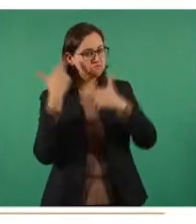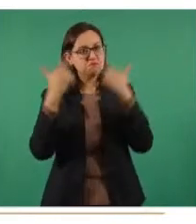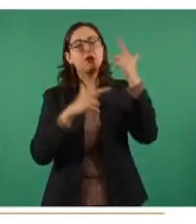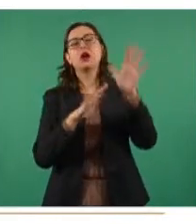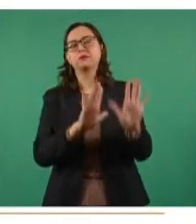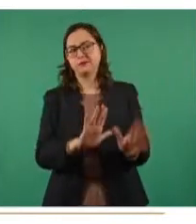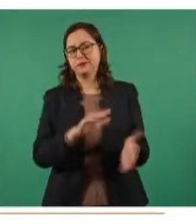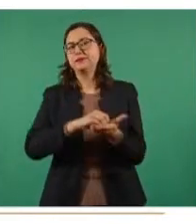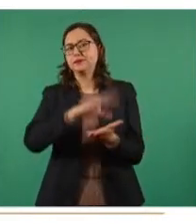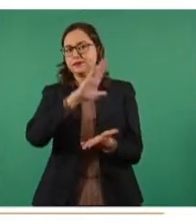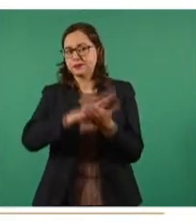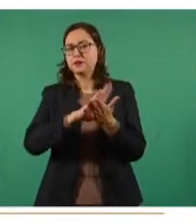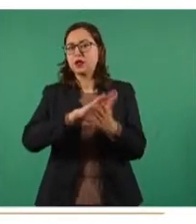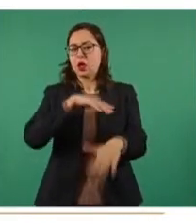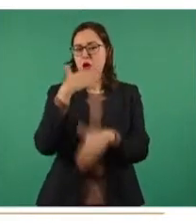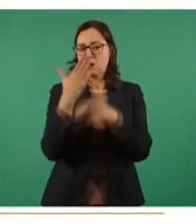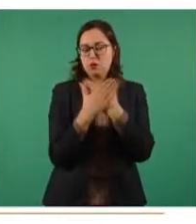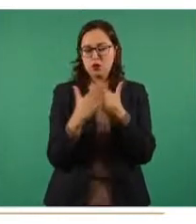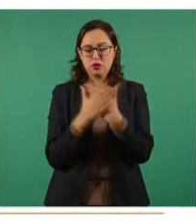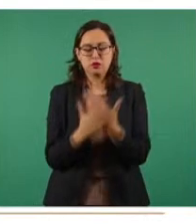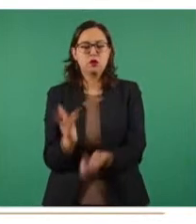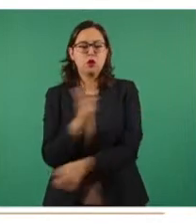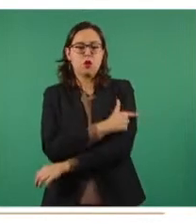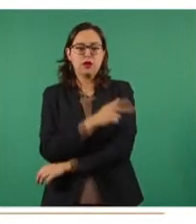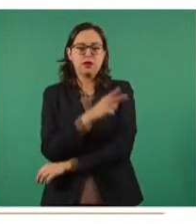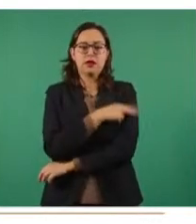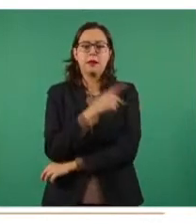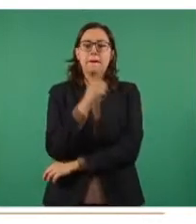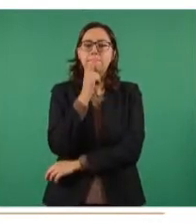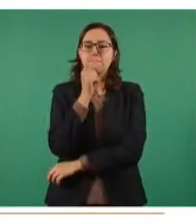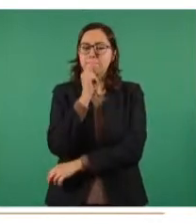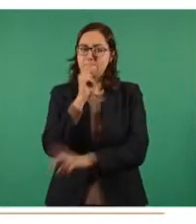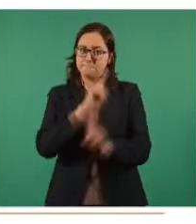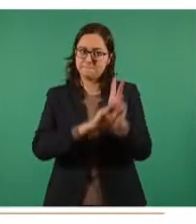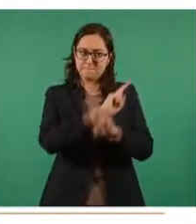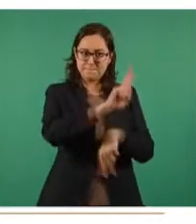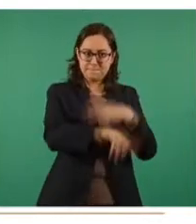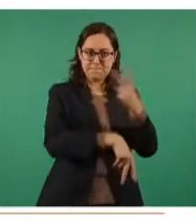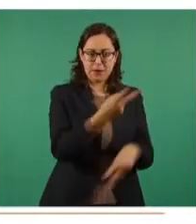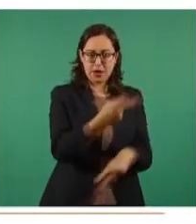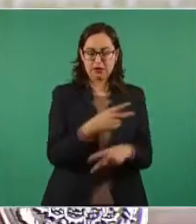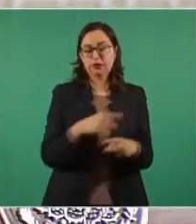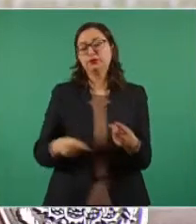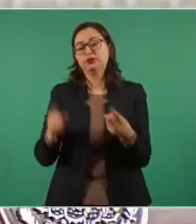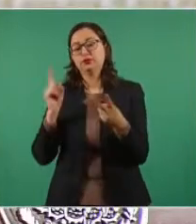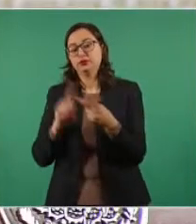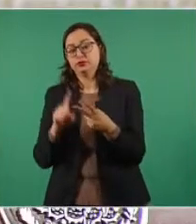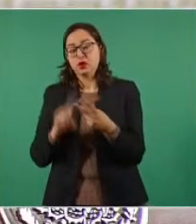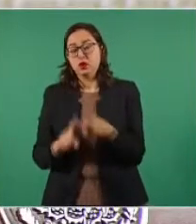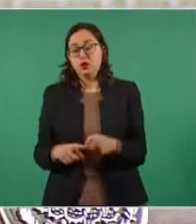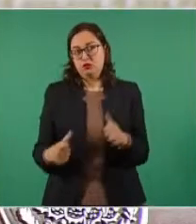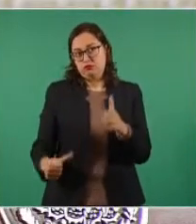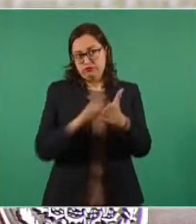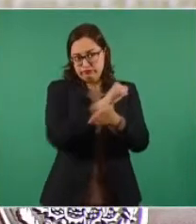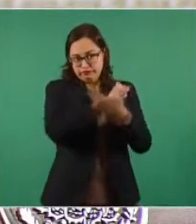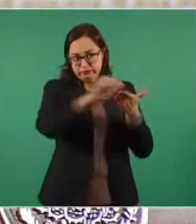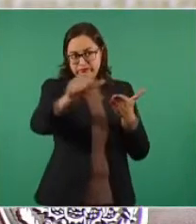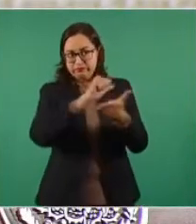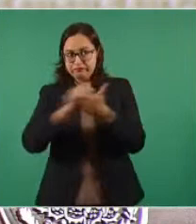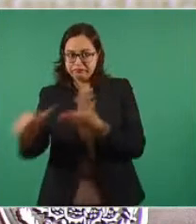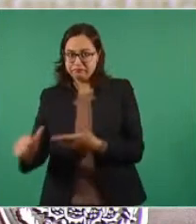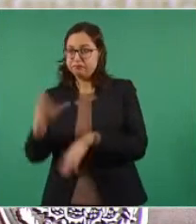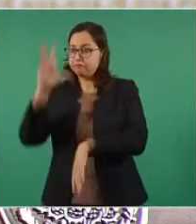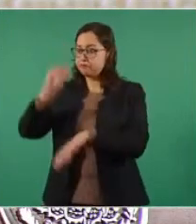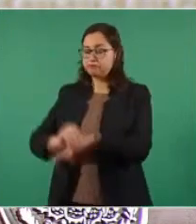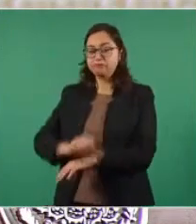operativo especial con la guardia nacional y una no se dejó colocar los sellos sin movilización a pesar